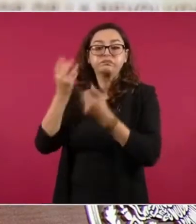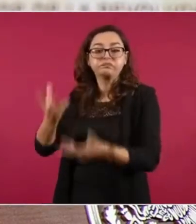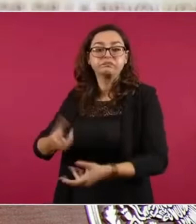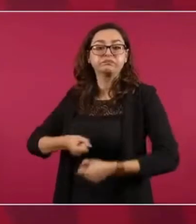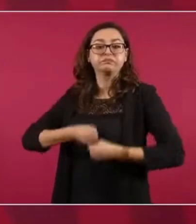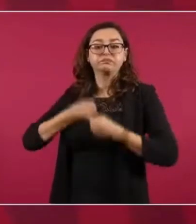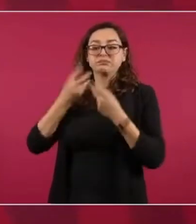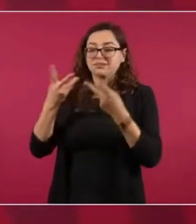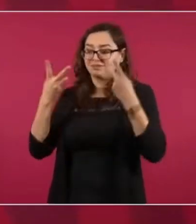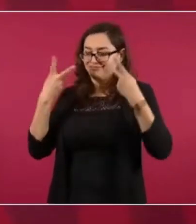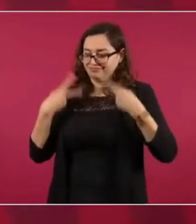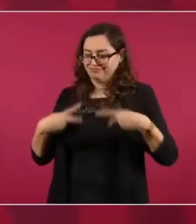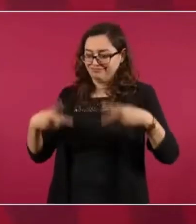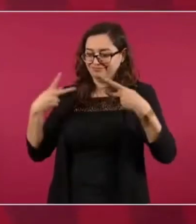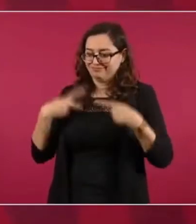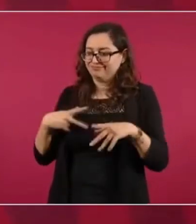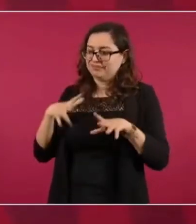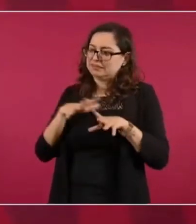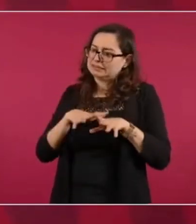que les sobra